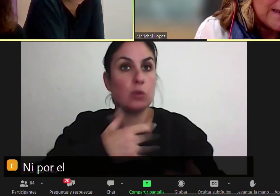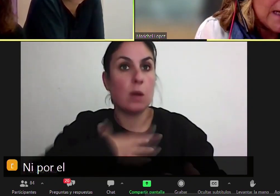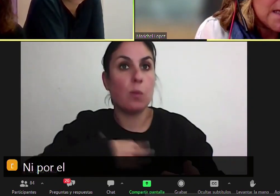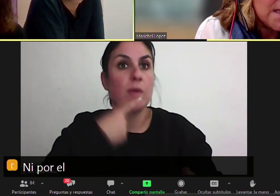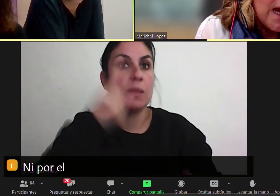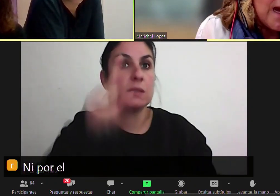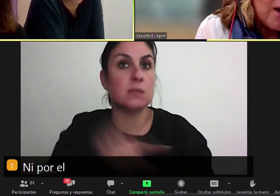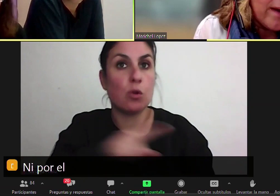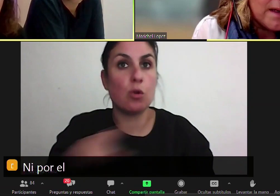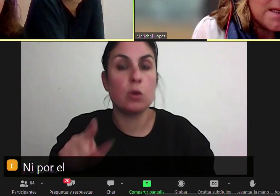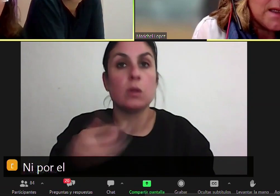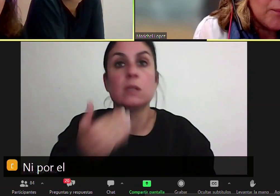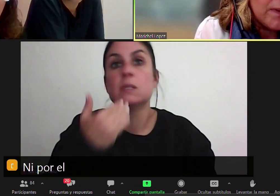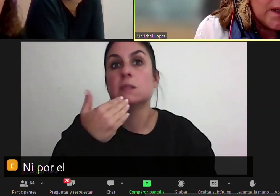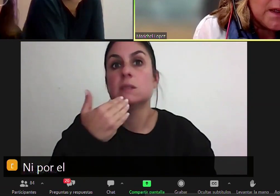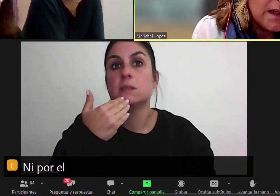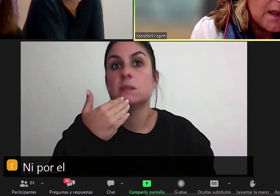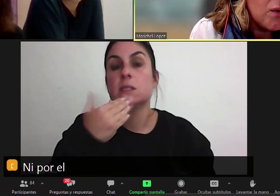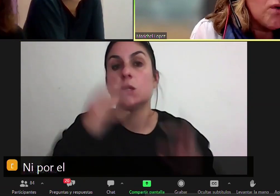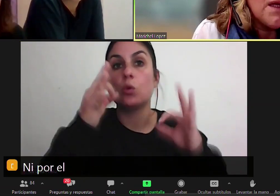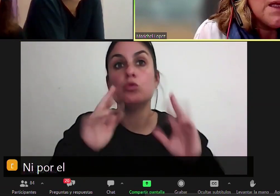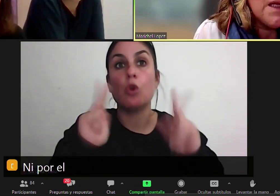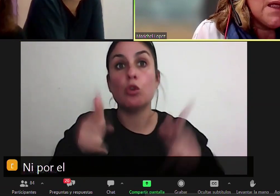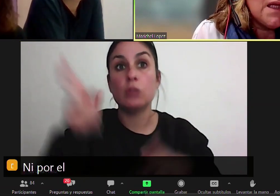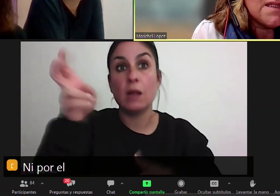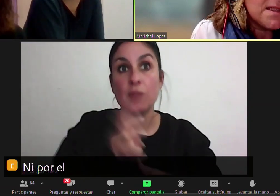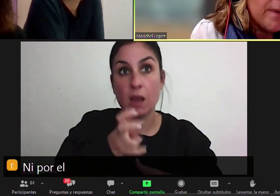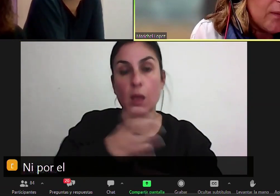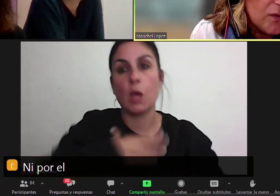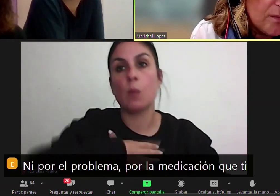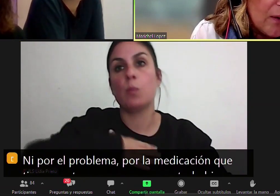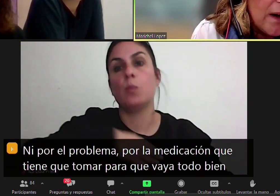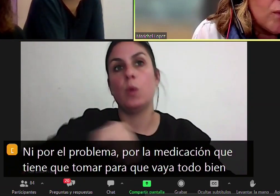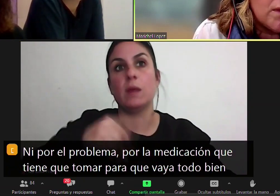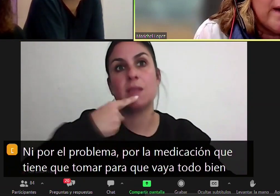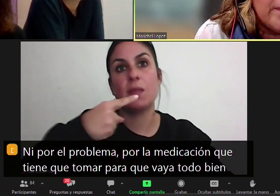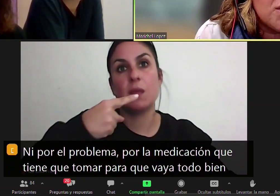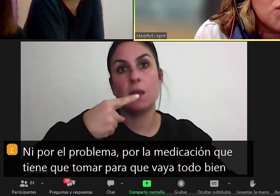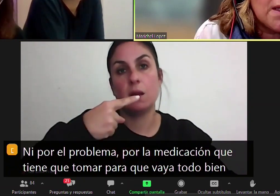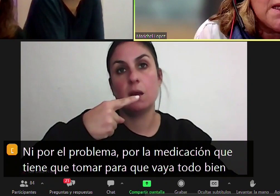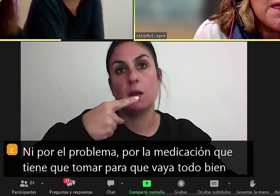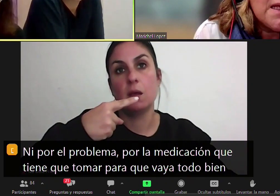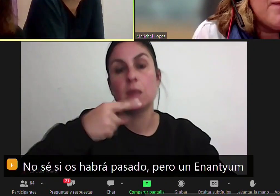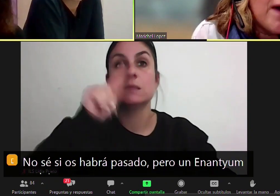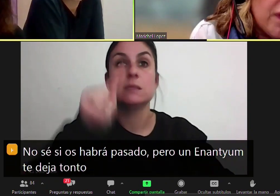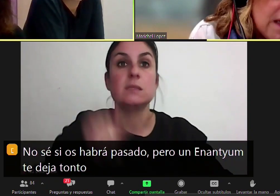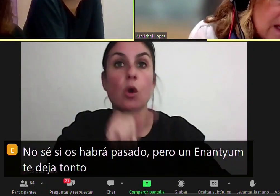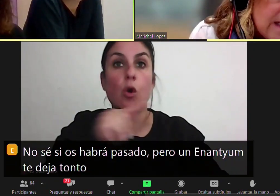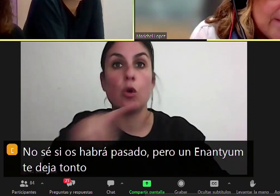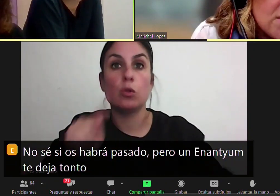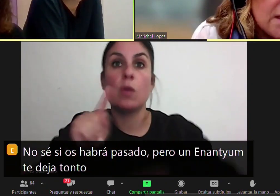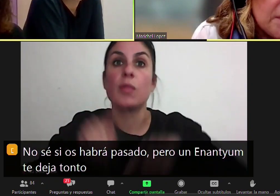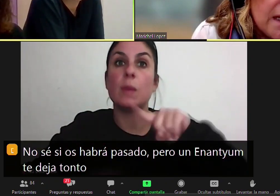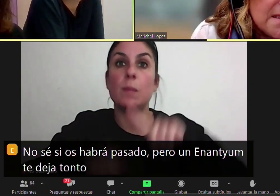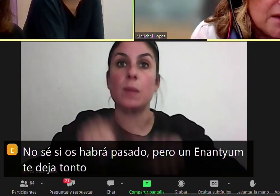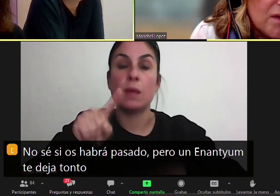se lo planteas así a la hora del check-in puedes rellenarlo y siempre y cuando bajo la voluntad de la persona